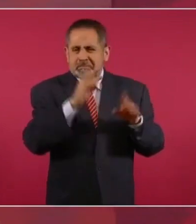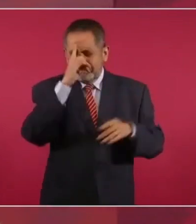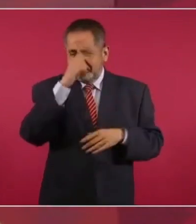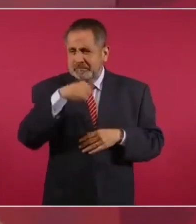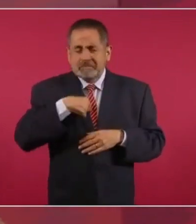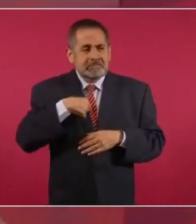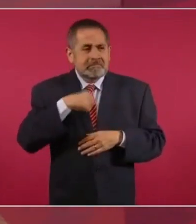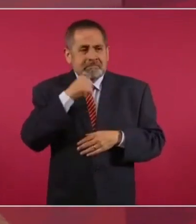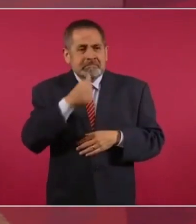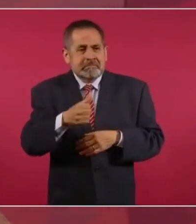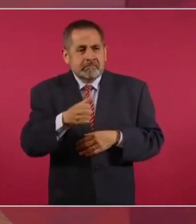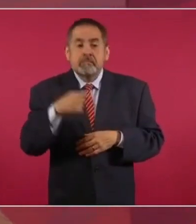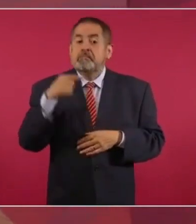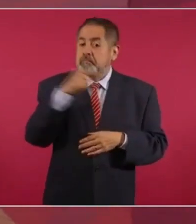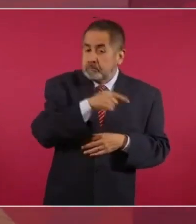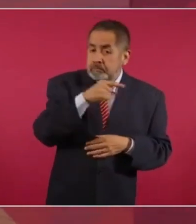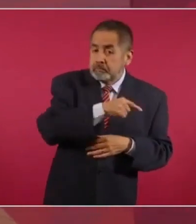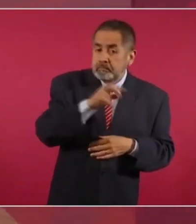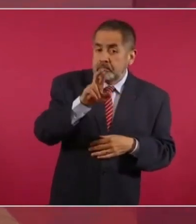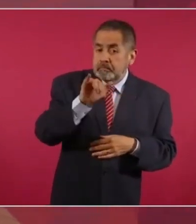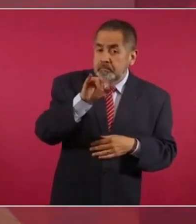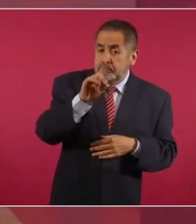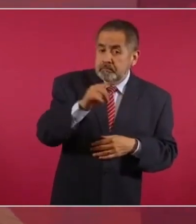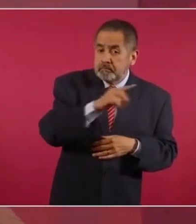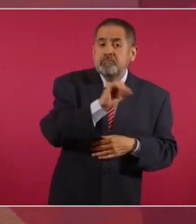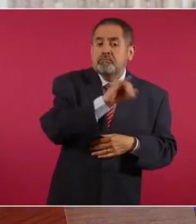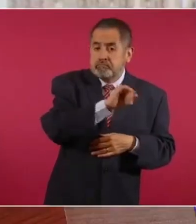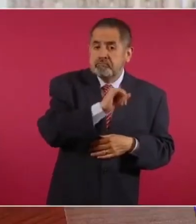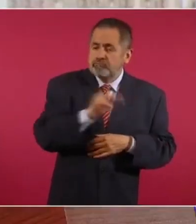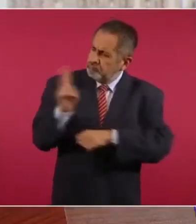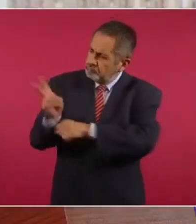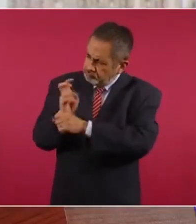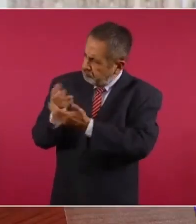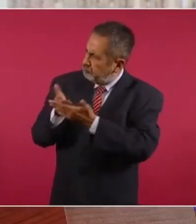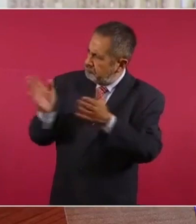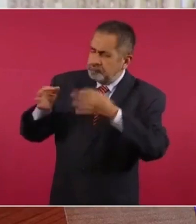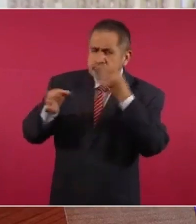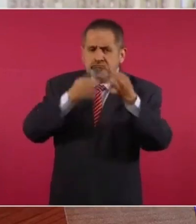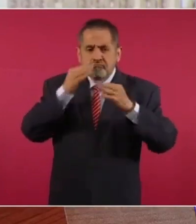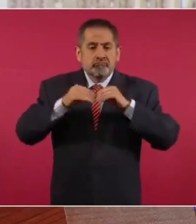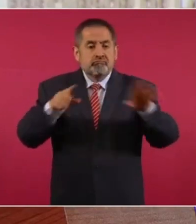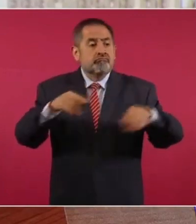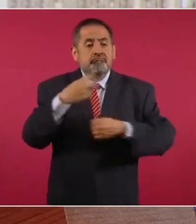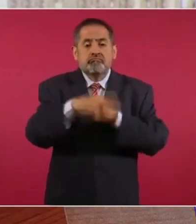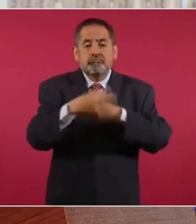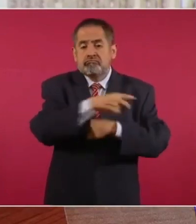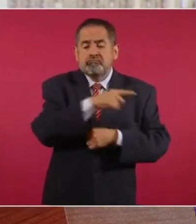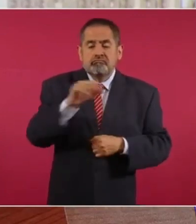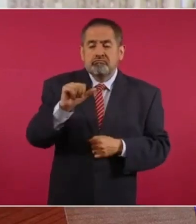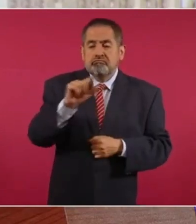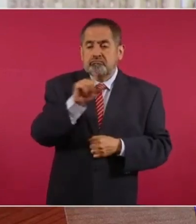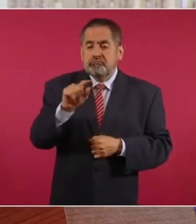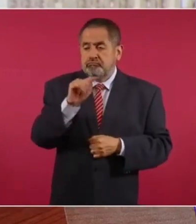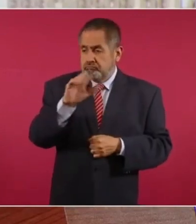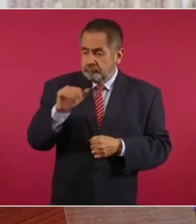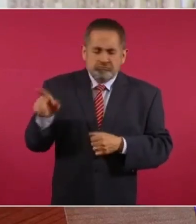él nos daba espacio en un canal de Azteca.